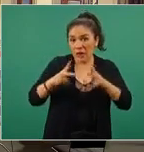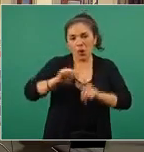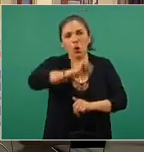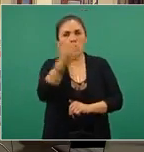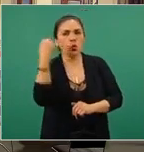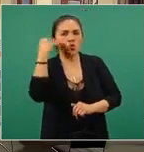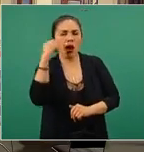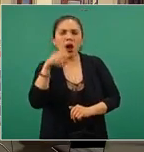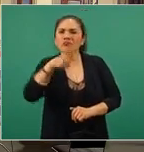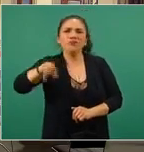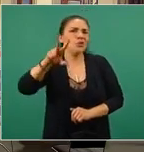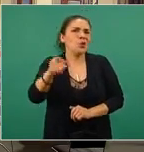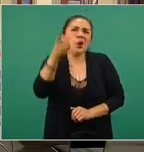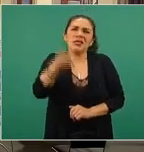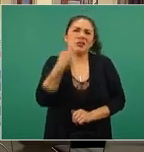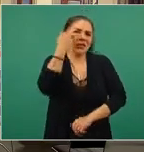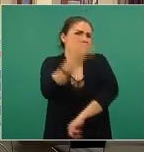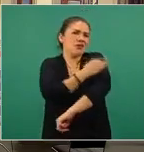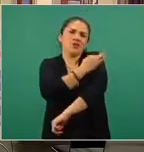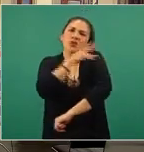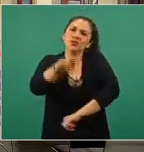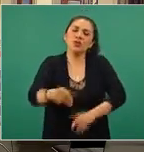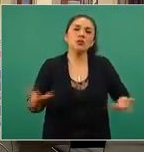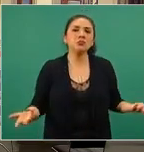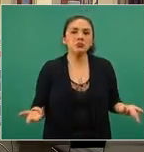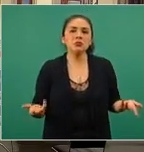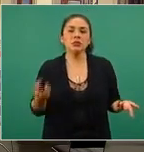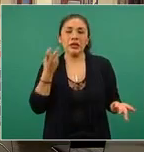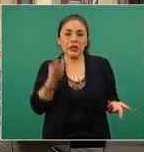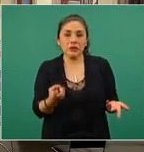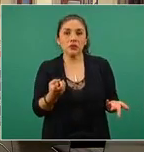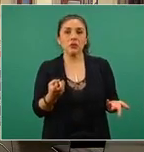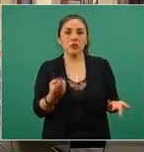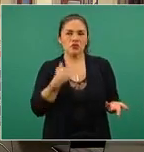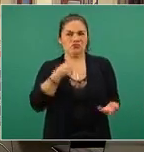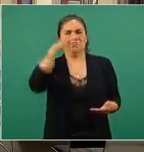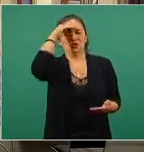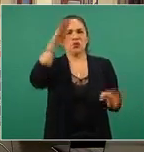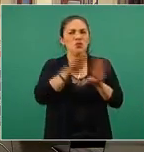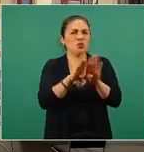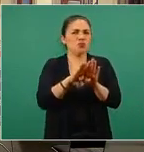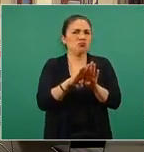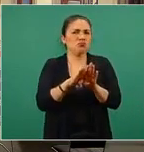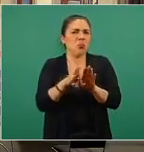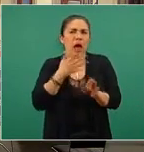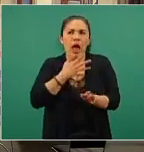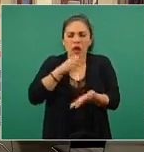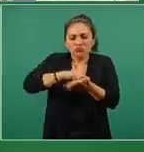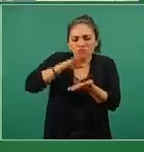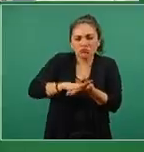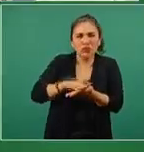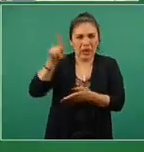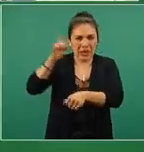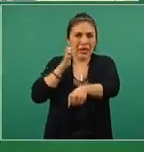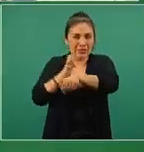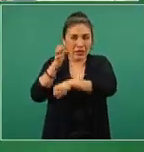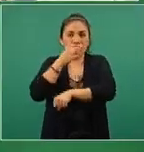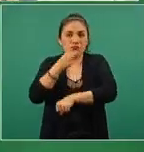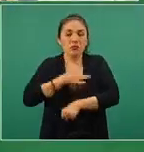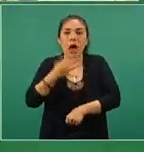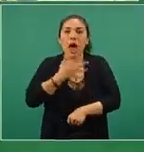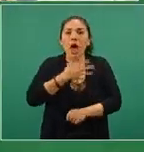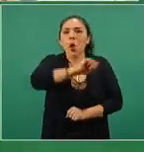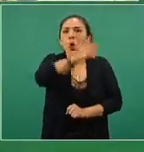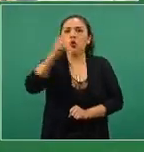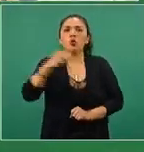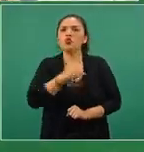Oaxaca que no habían aceptado la vacunación. Entonces, me queda entendido, según reportes que tenemos desde el Estado, que hay otros